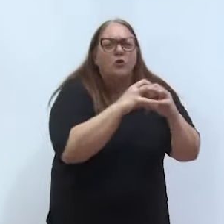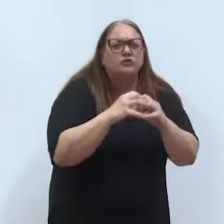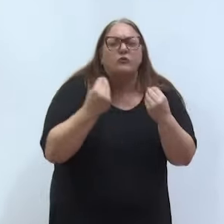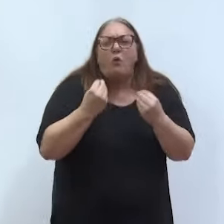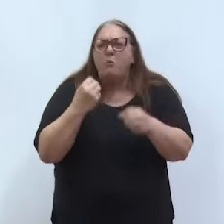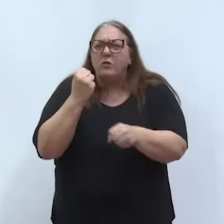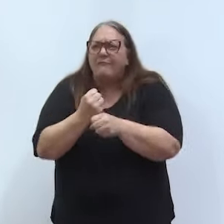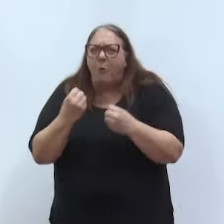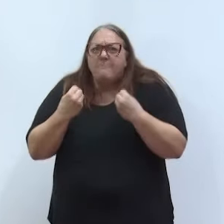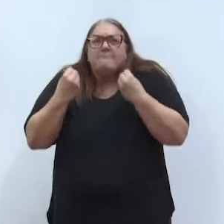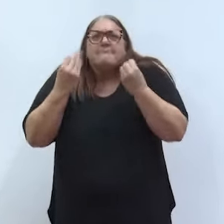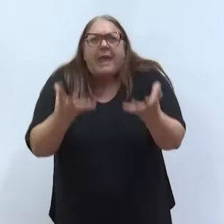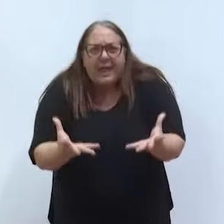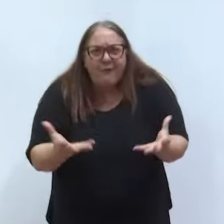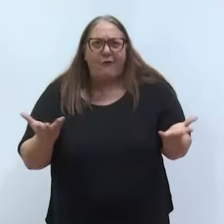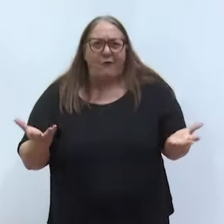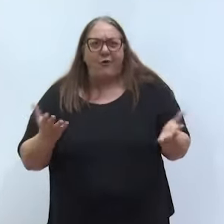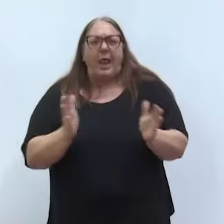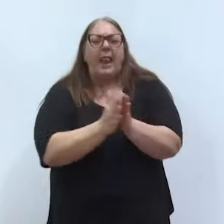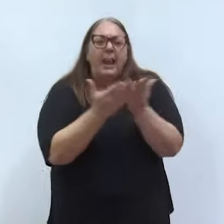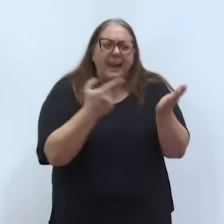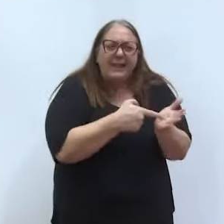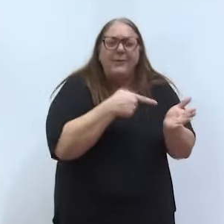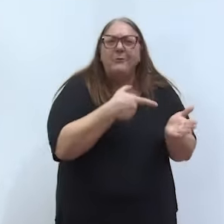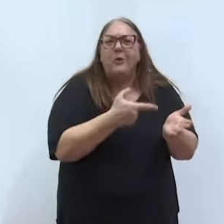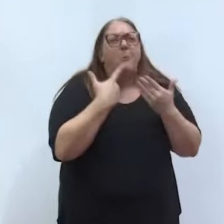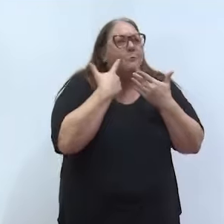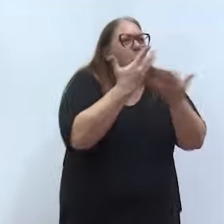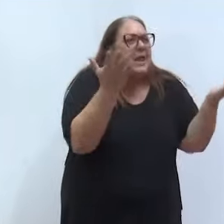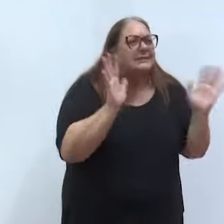bueno el libro intenta aportar alguna línea por